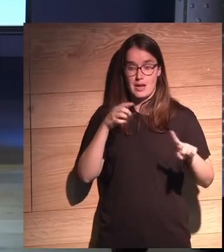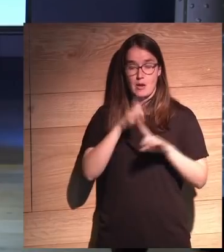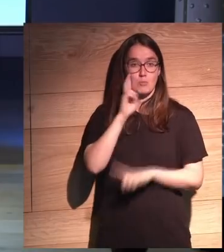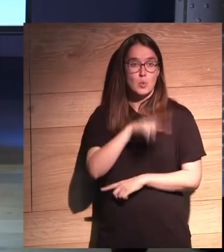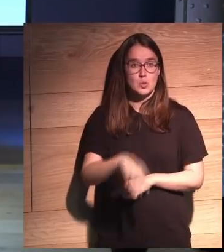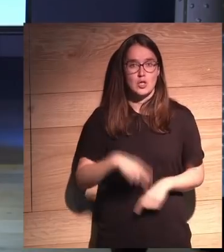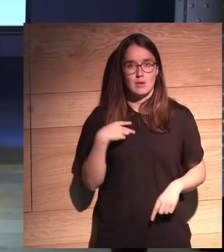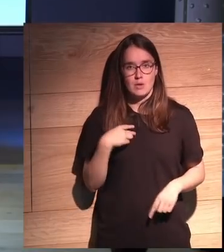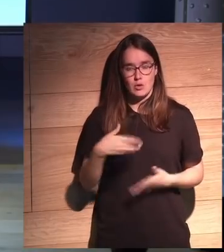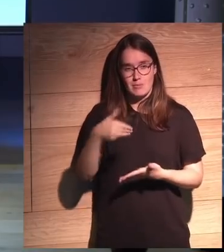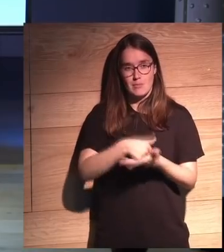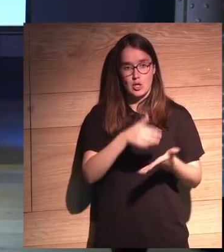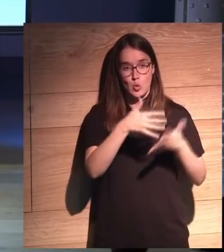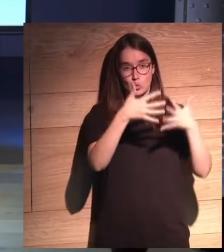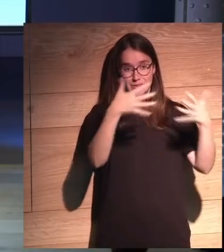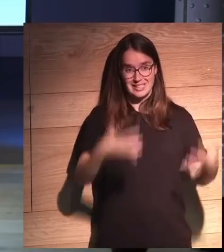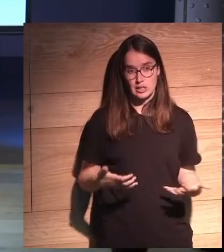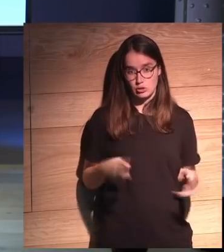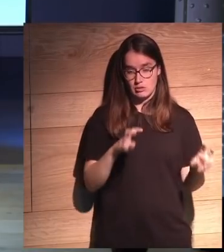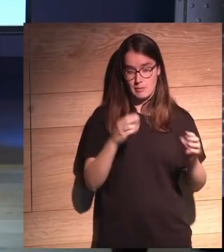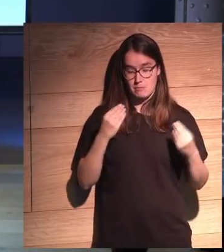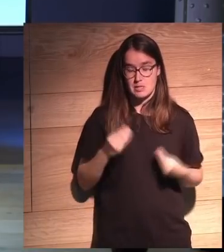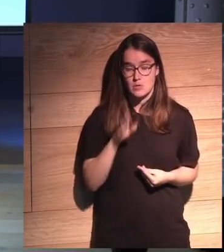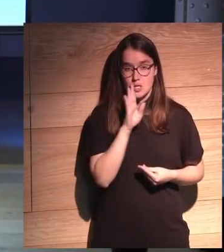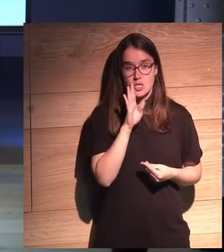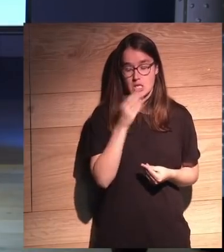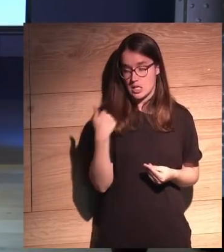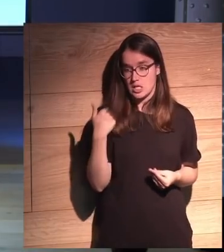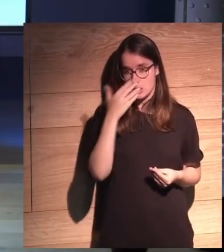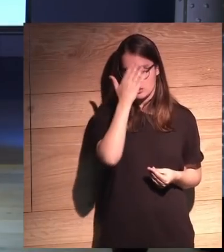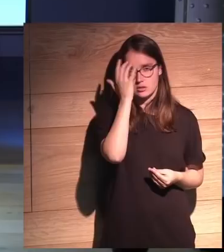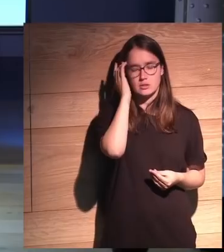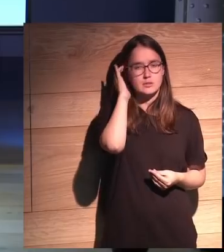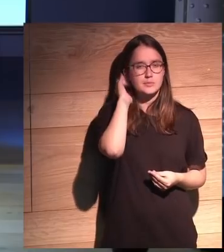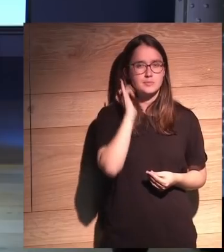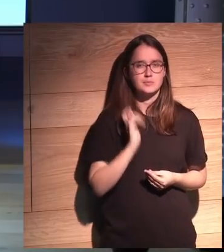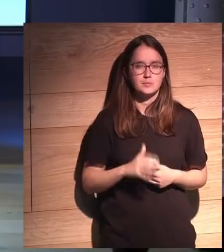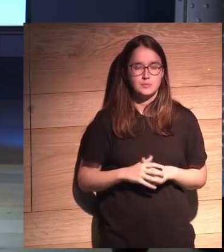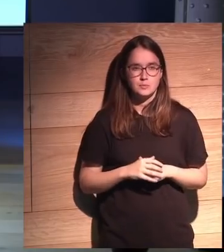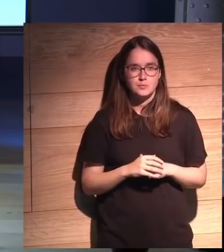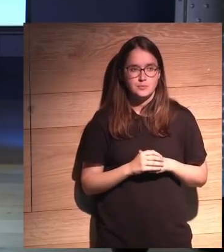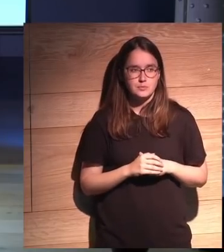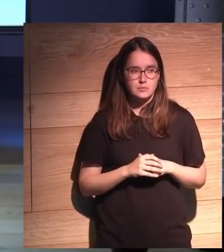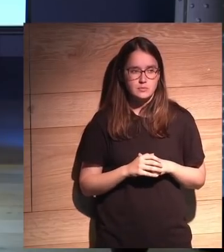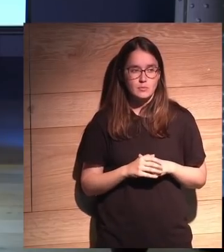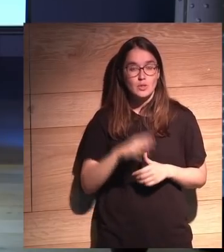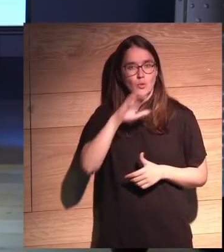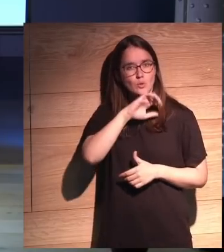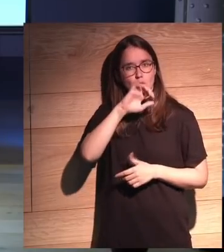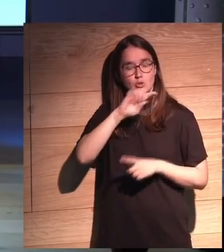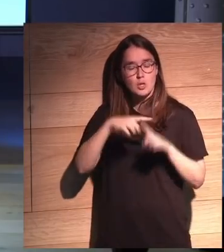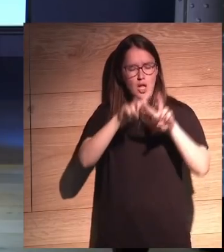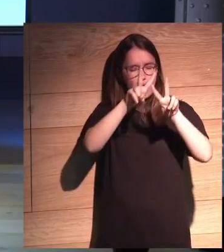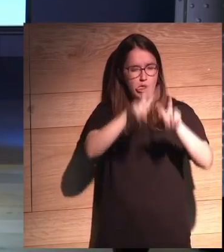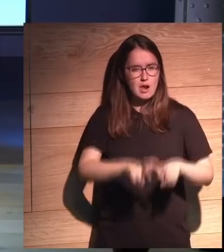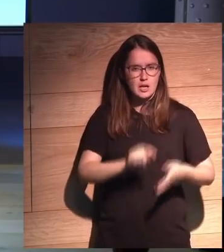Prado, que me pidió un texto sobre ellas, y hace unos años, y es curioso porque